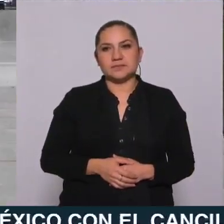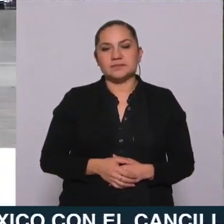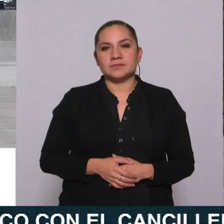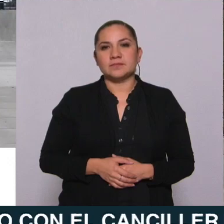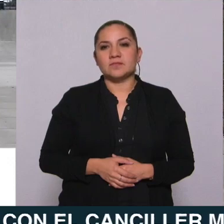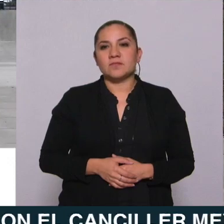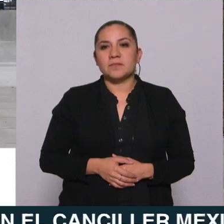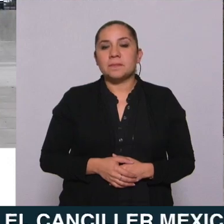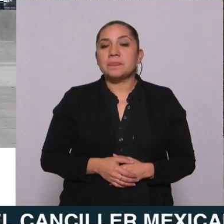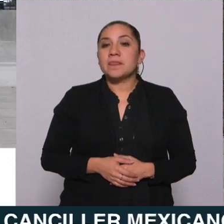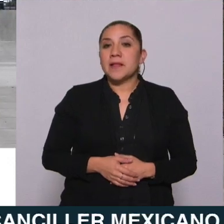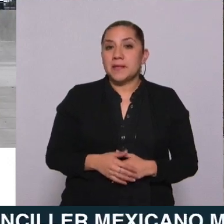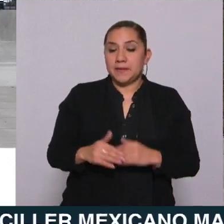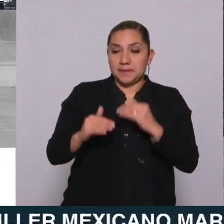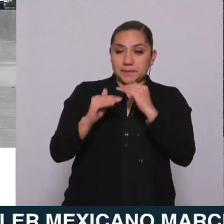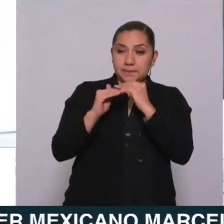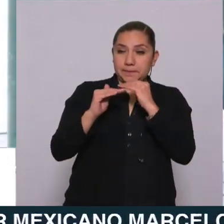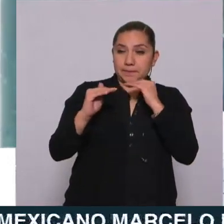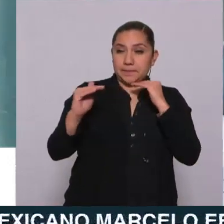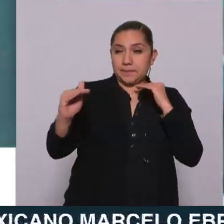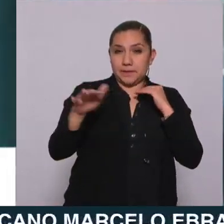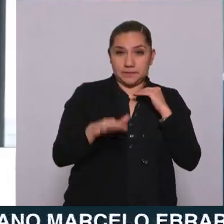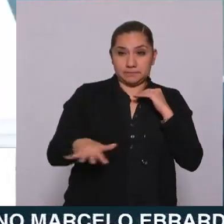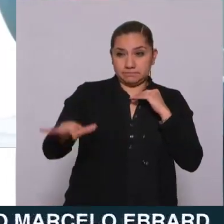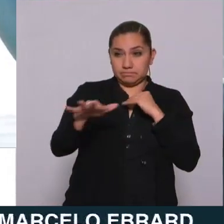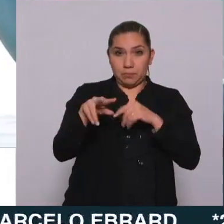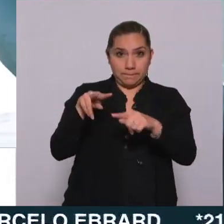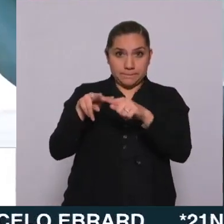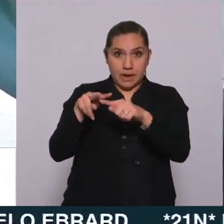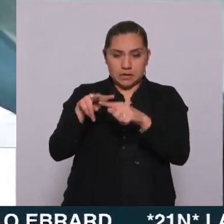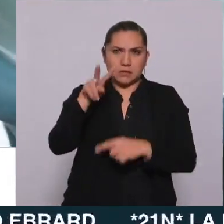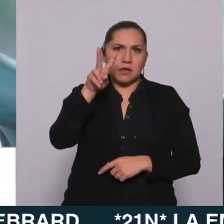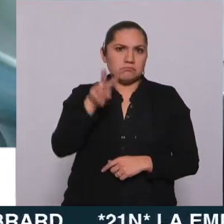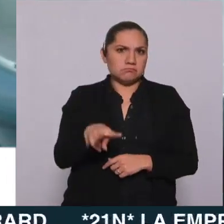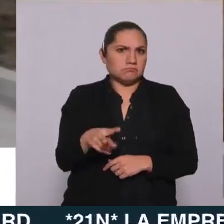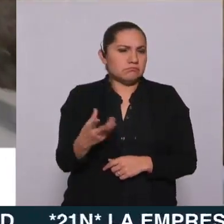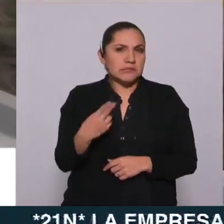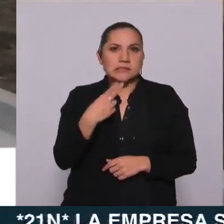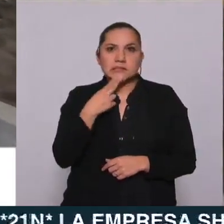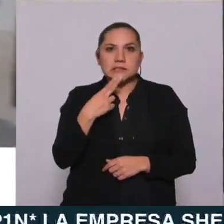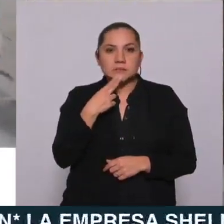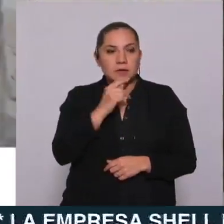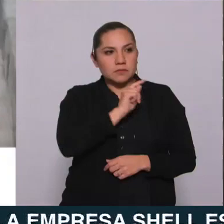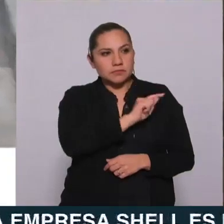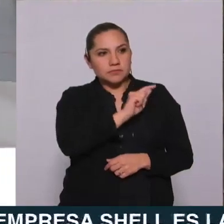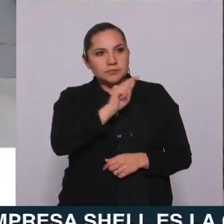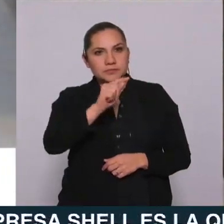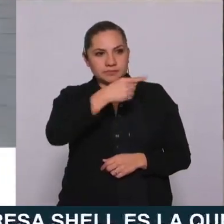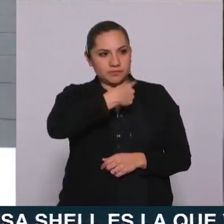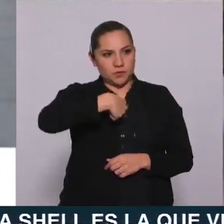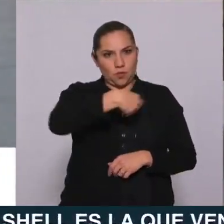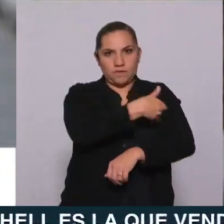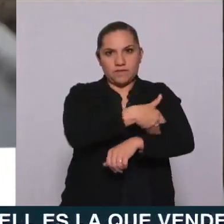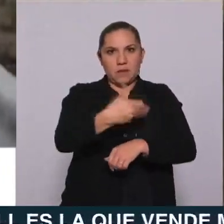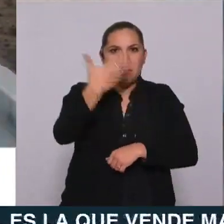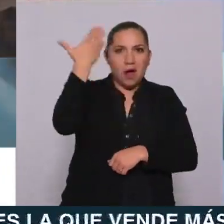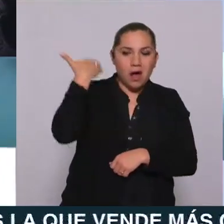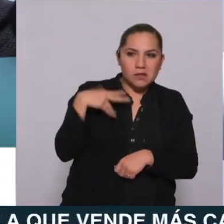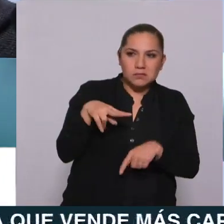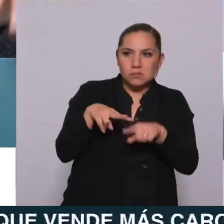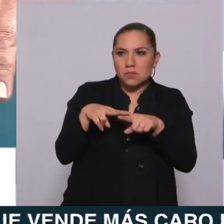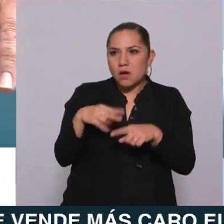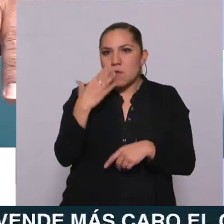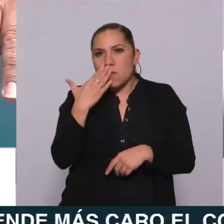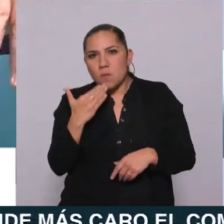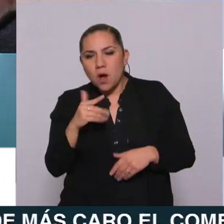Es una oportunidad para muchas familias que no habíamos tenido ese espacio. Existió hace años